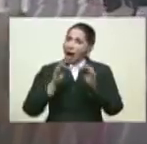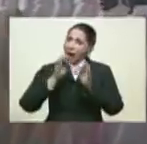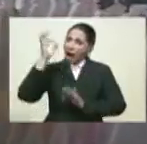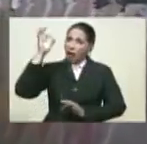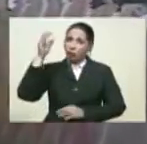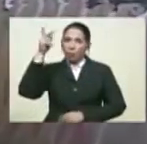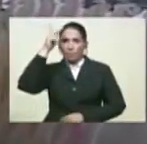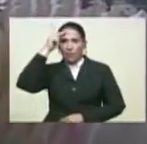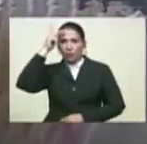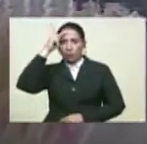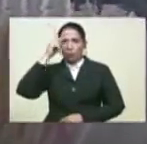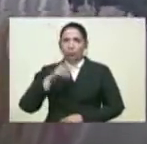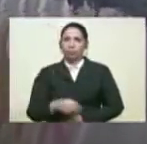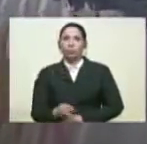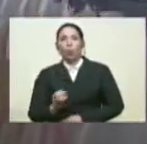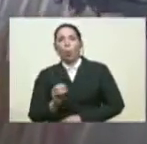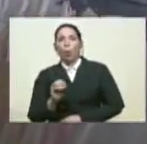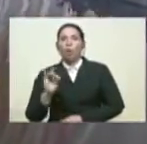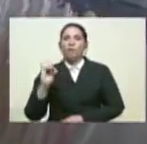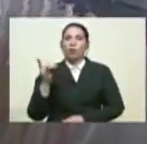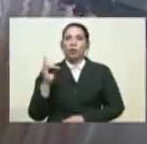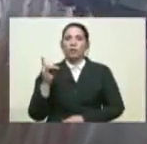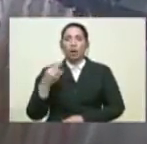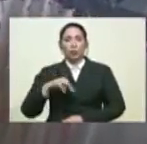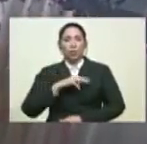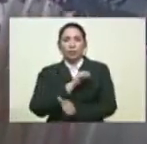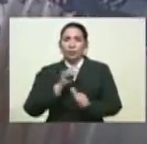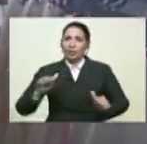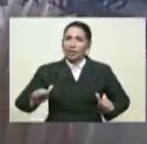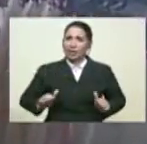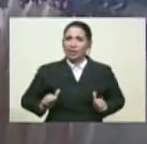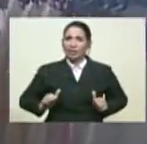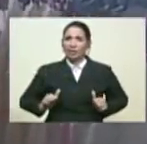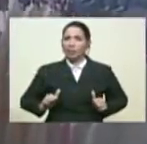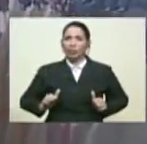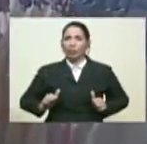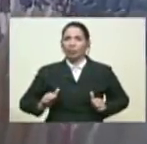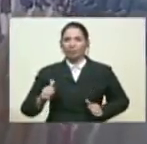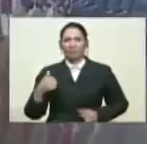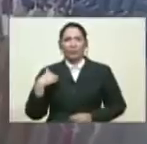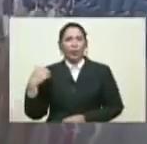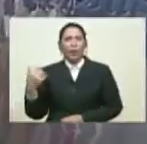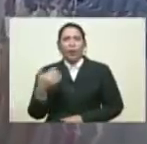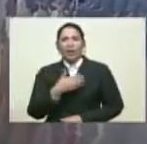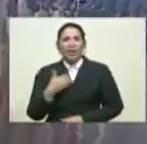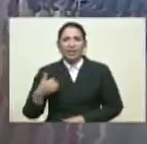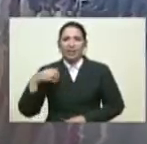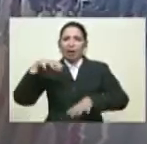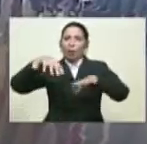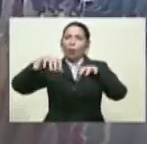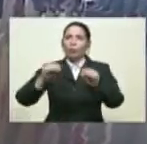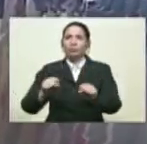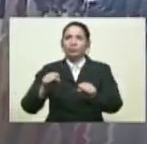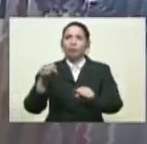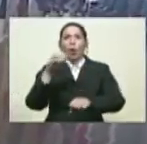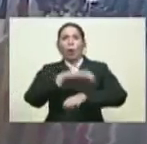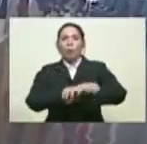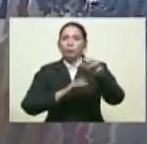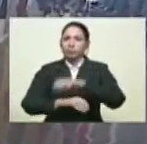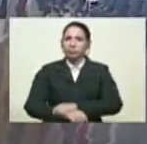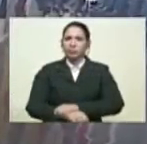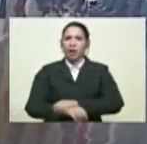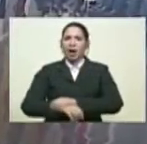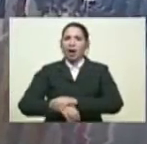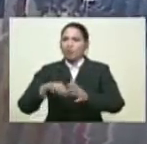Bolivia. Nuestros ejércitos no fueron a conquistar, a esclavizar o a saquear a los pueblos de